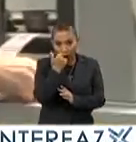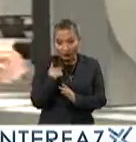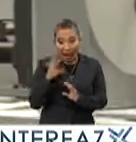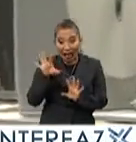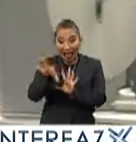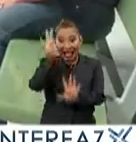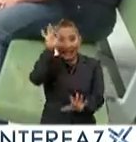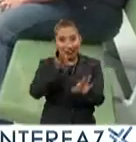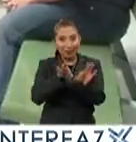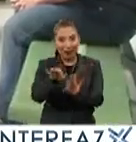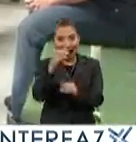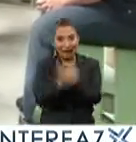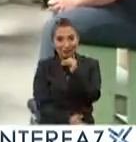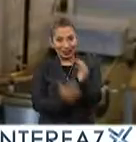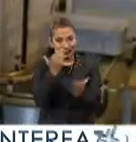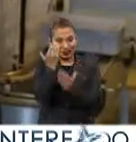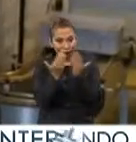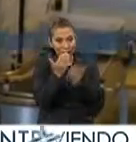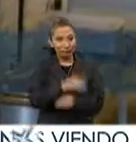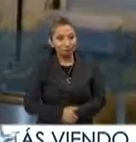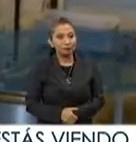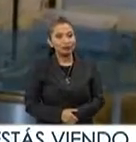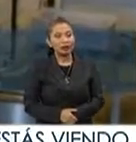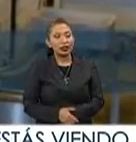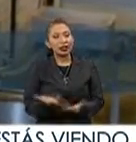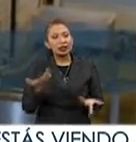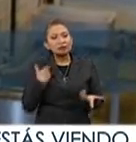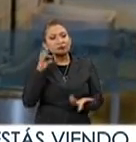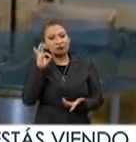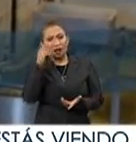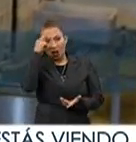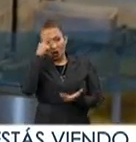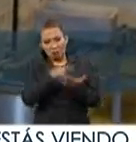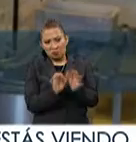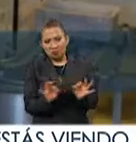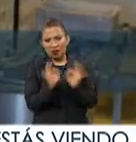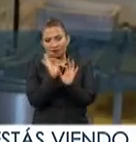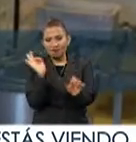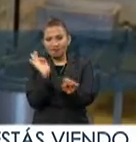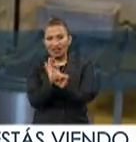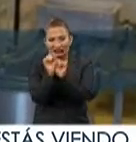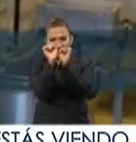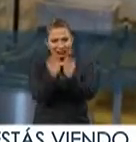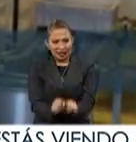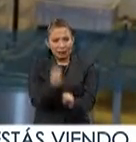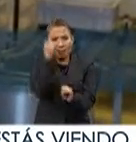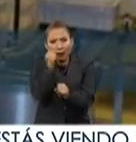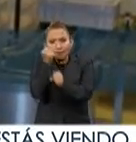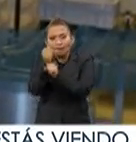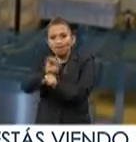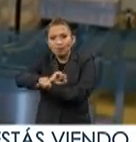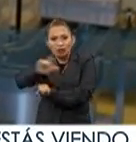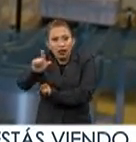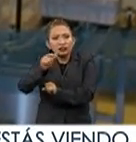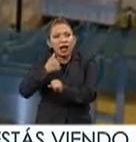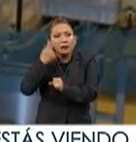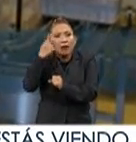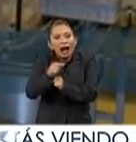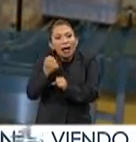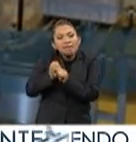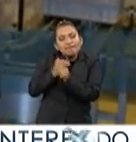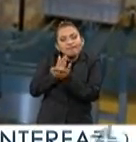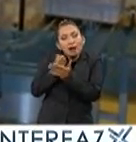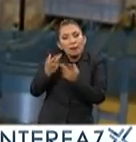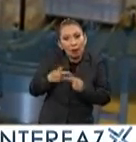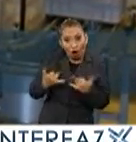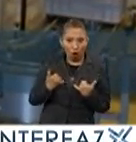consigue emplearse tras concluirlas. I believe the main strength of the apprenticeship system in Denmark is that for the apprentices